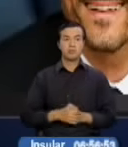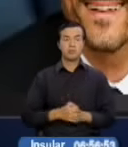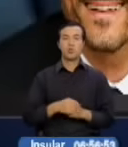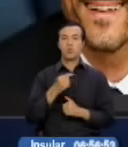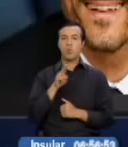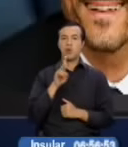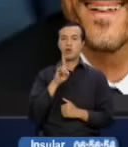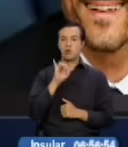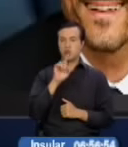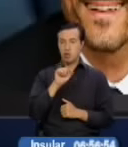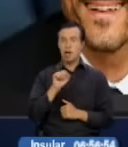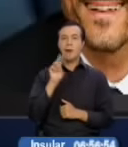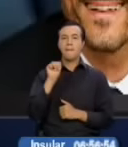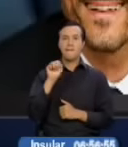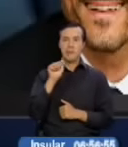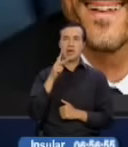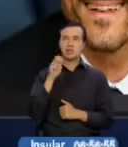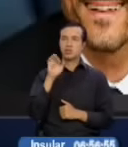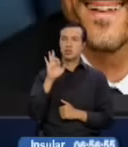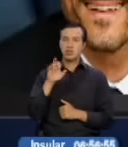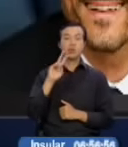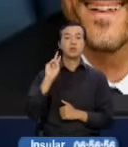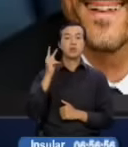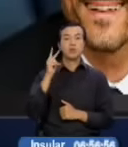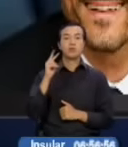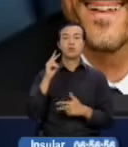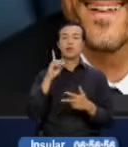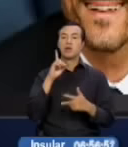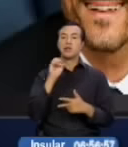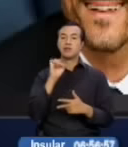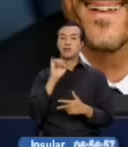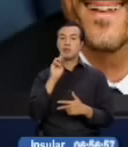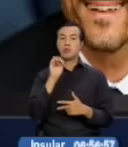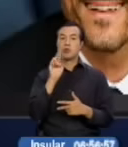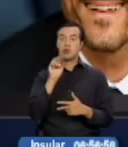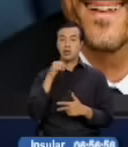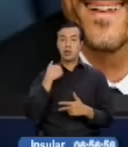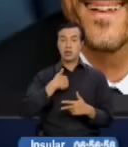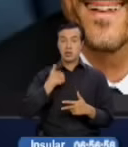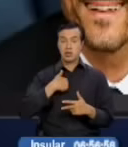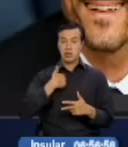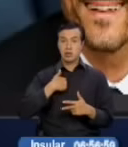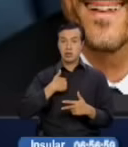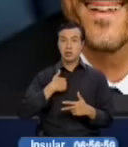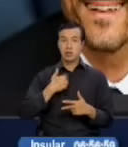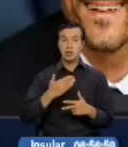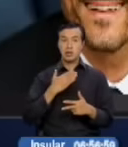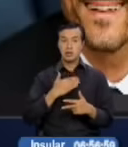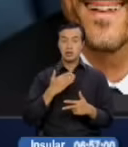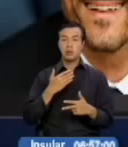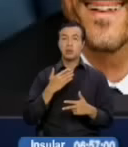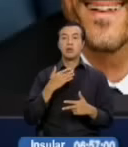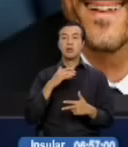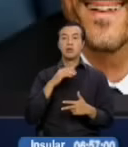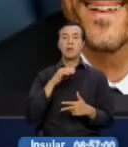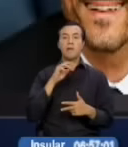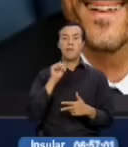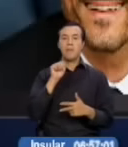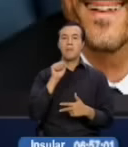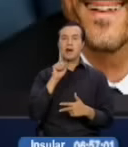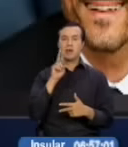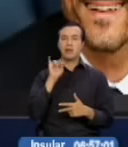Guardiola, del Manchester City, se ubica en el segundo lugar. Diego Pablo Simeone, el argentino, antes el español, del Atlético de Madrid, se